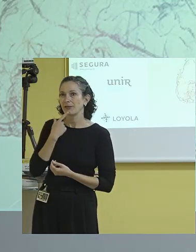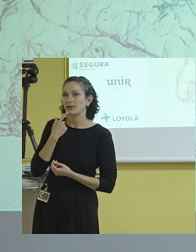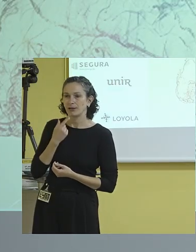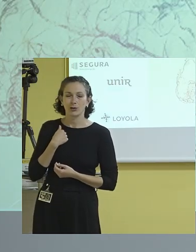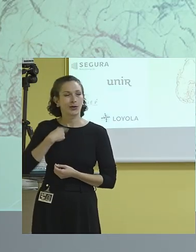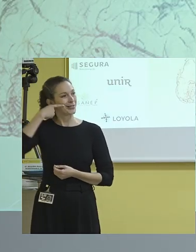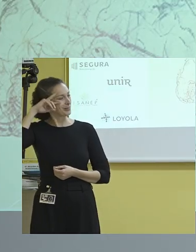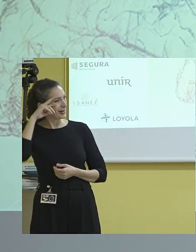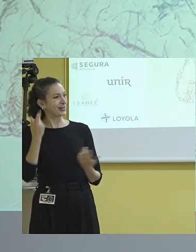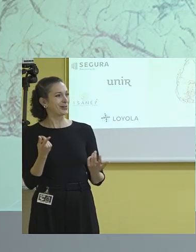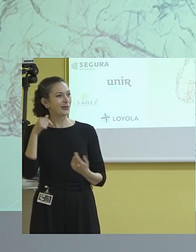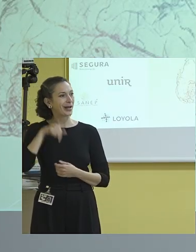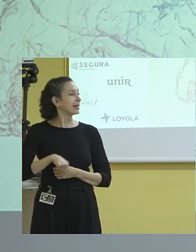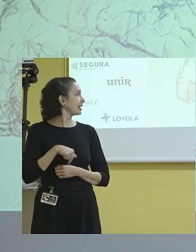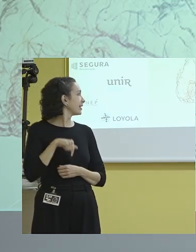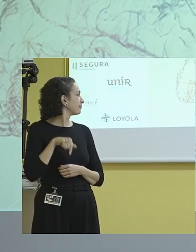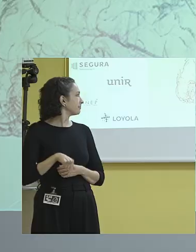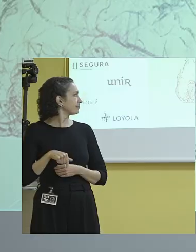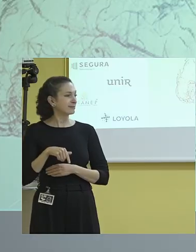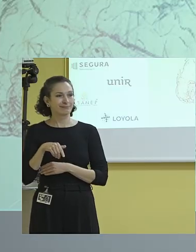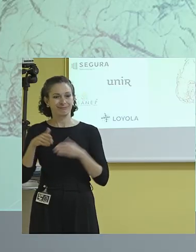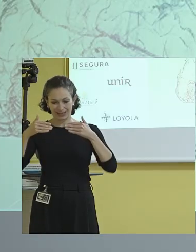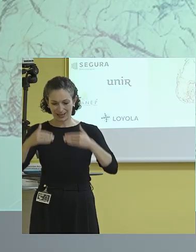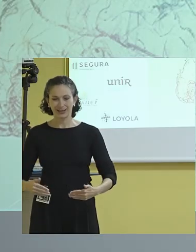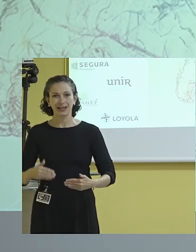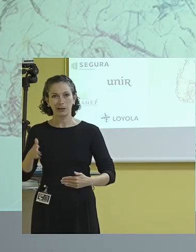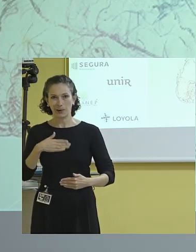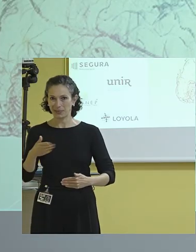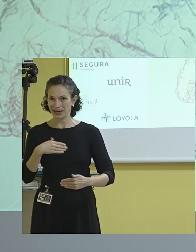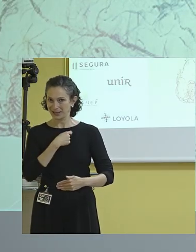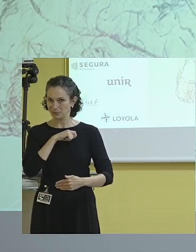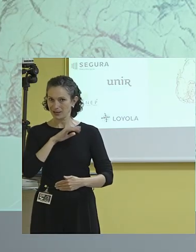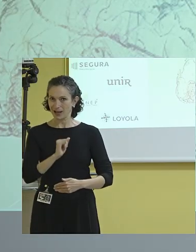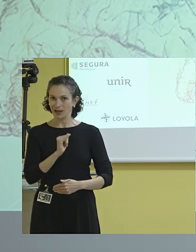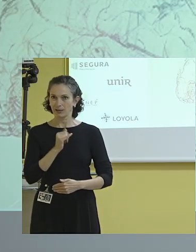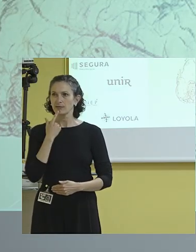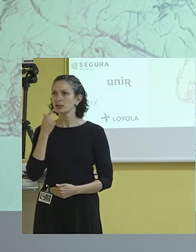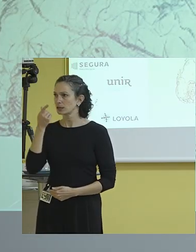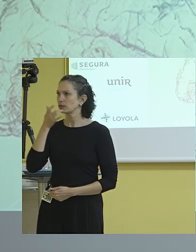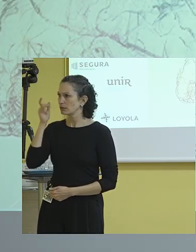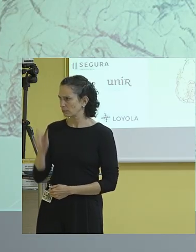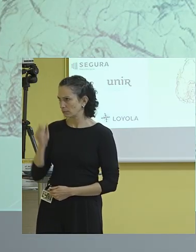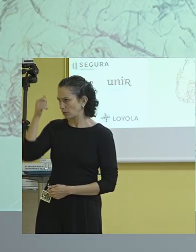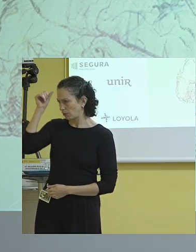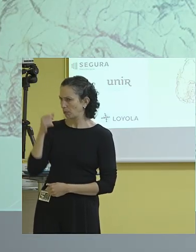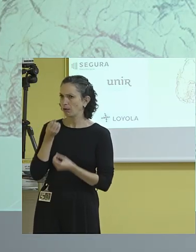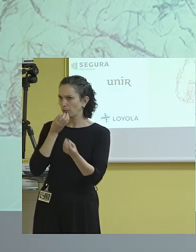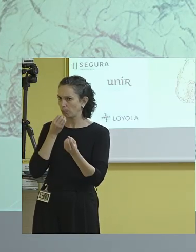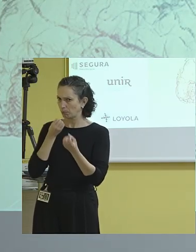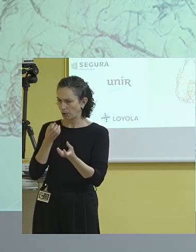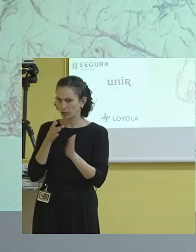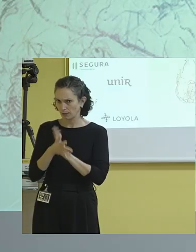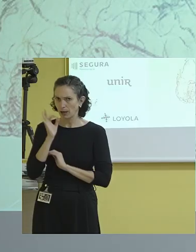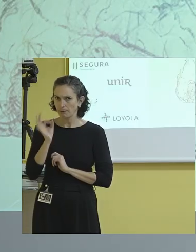experto, estoy con una tril, aquí pone la bandera de España, en un sitio donde tú dices, si lo está contando este hombre aquí, será que algo tendrá de cierto,